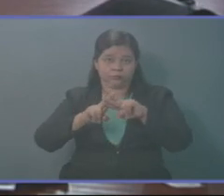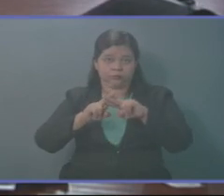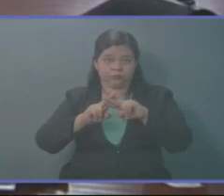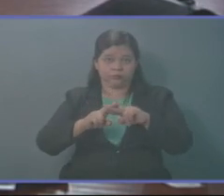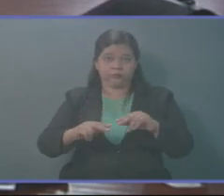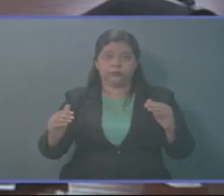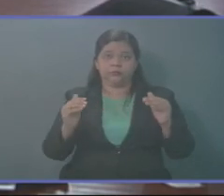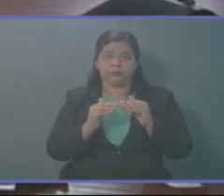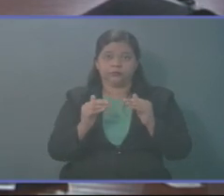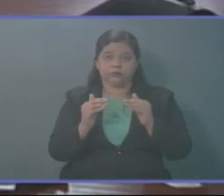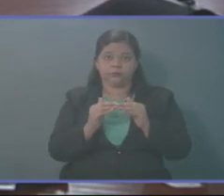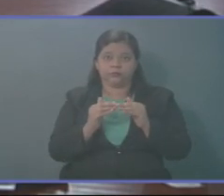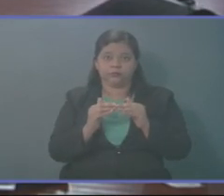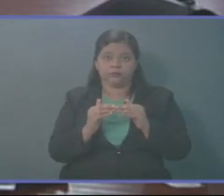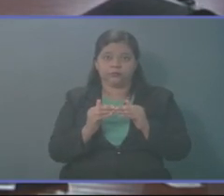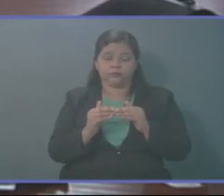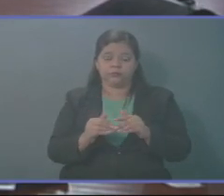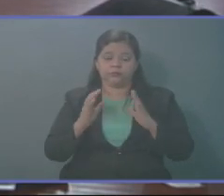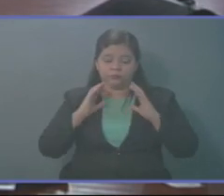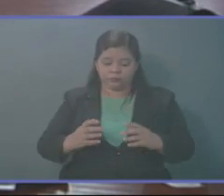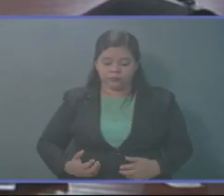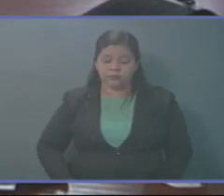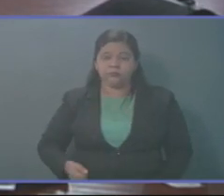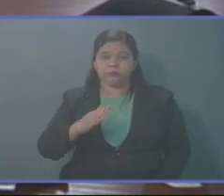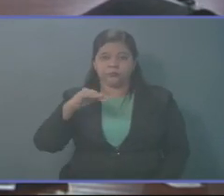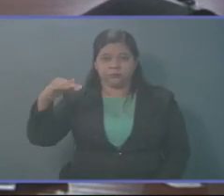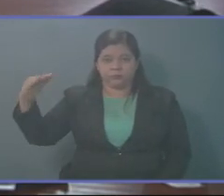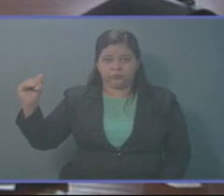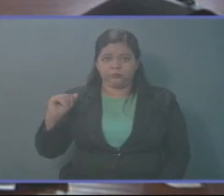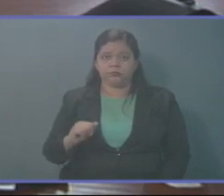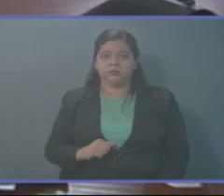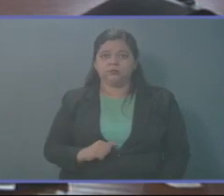como por el Gobierno de la República.